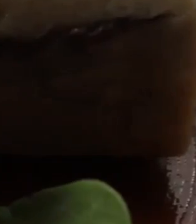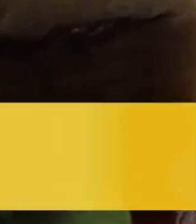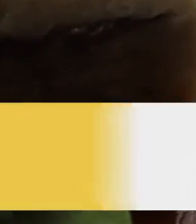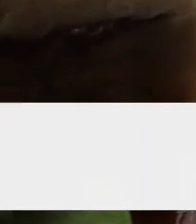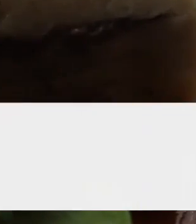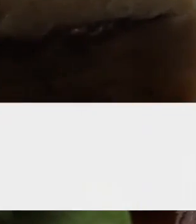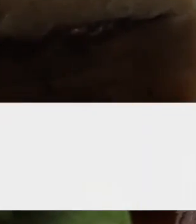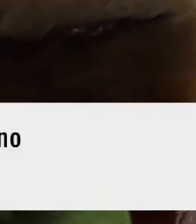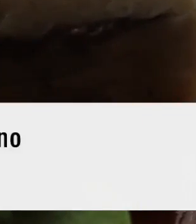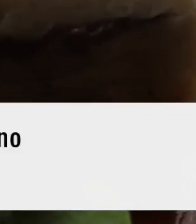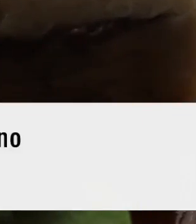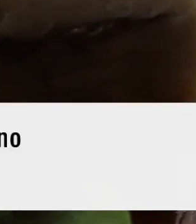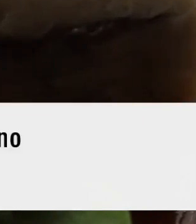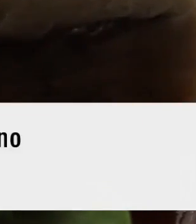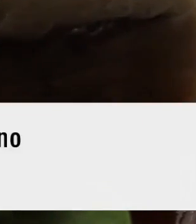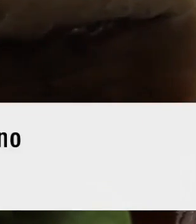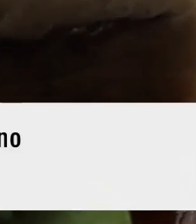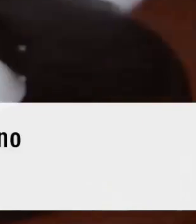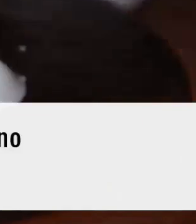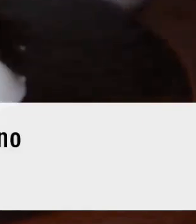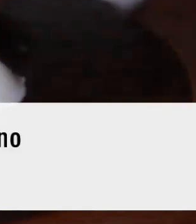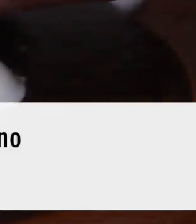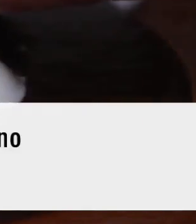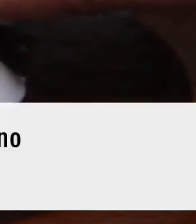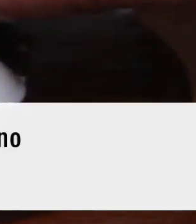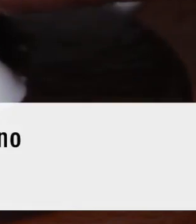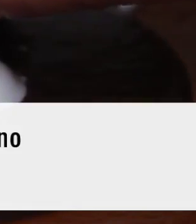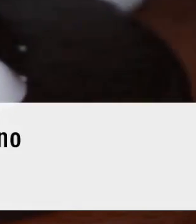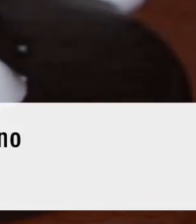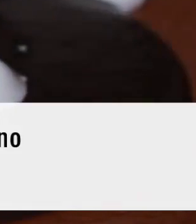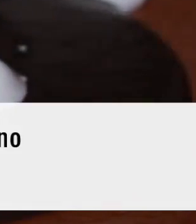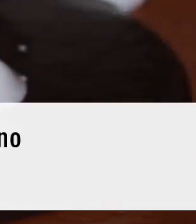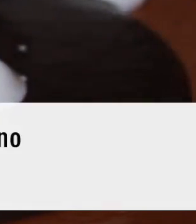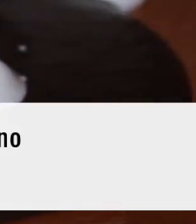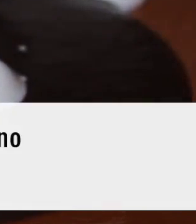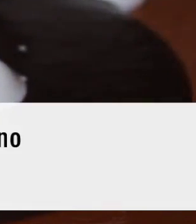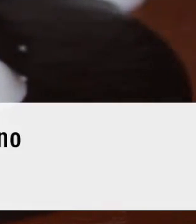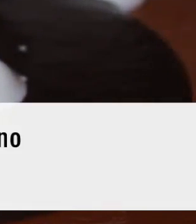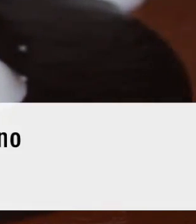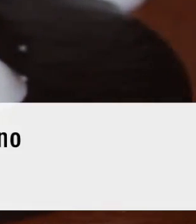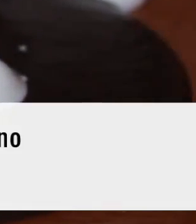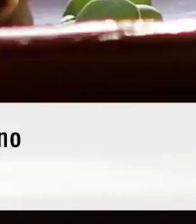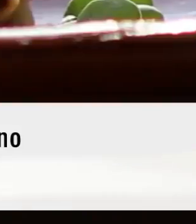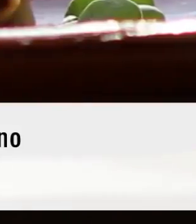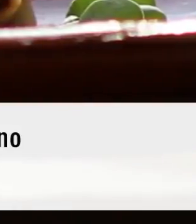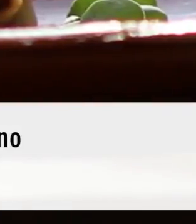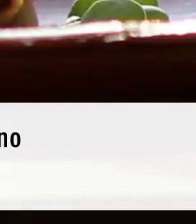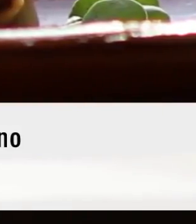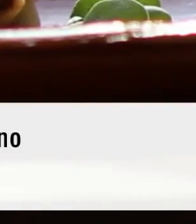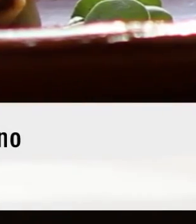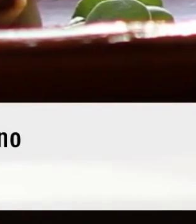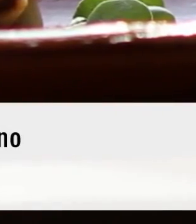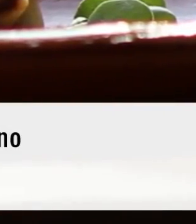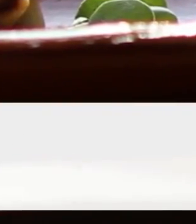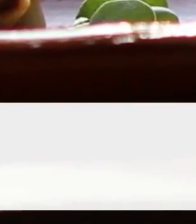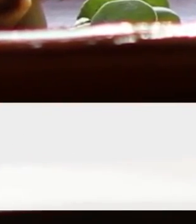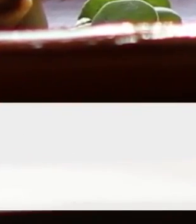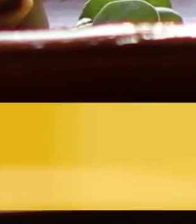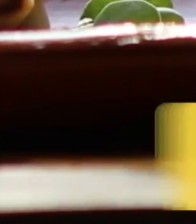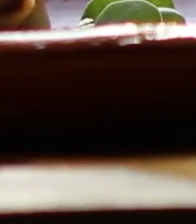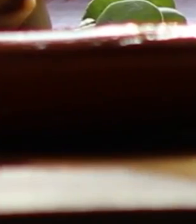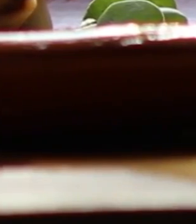telera. A esta combinación se le conoce como guajolota o torta de tamal. Además de ser muy sabrosa, esta combinación